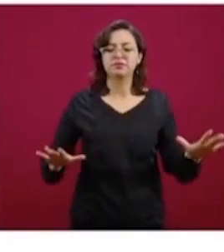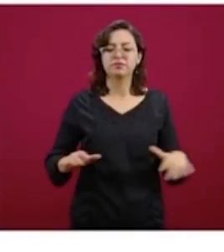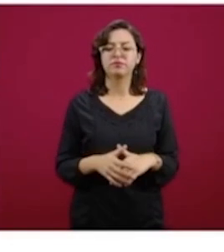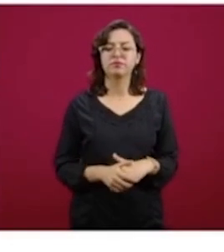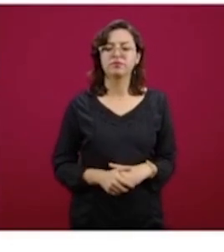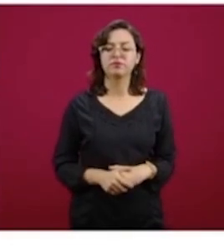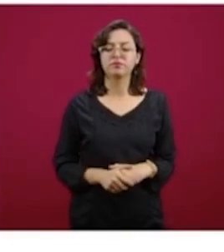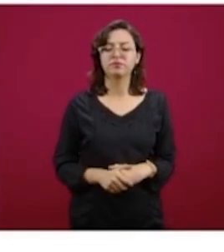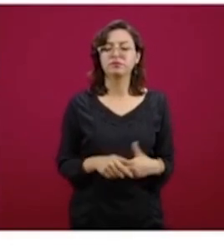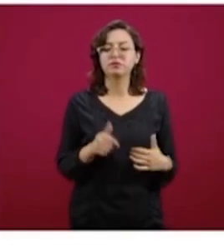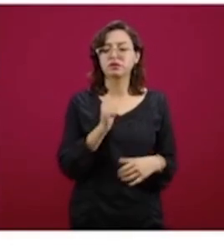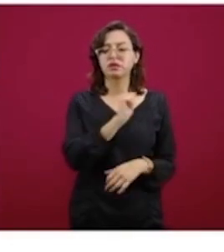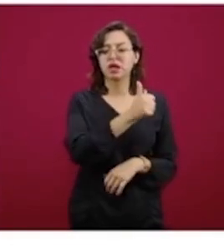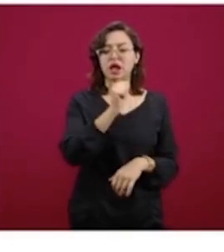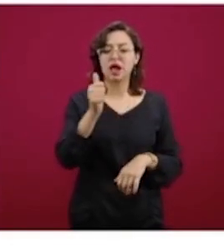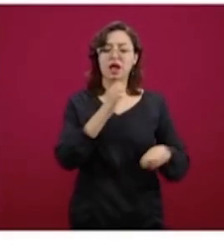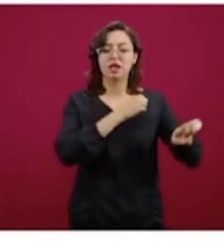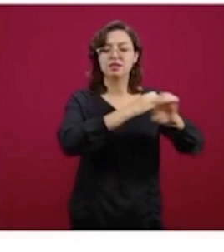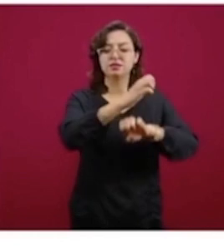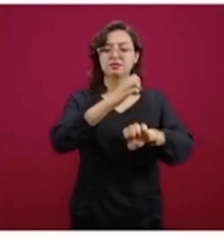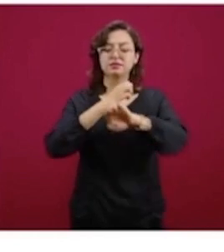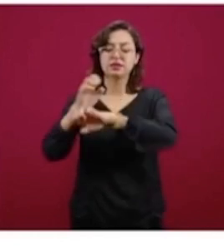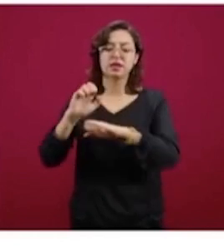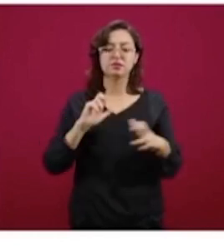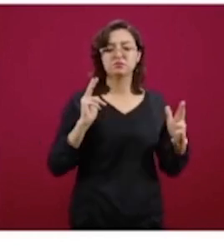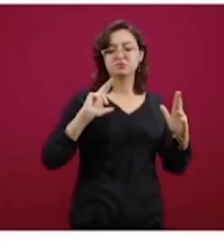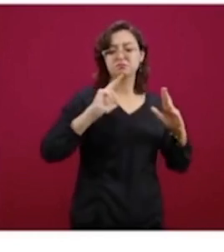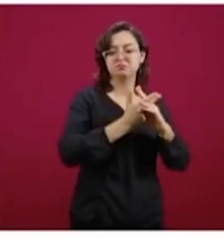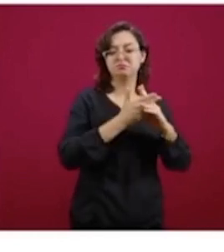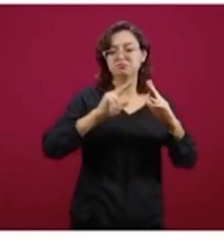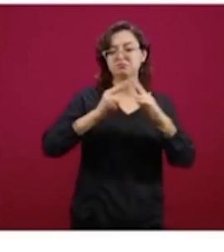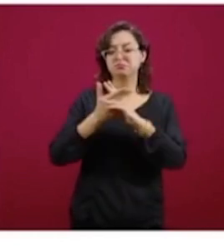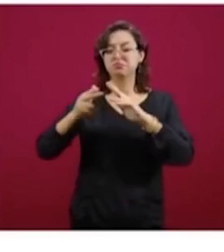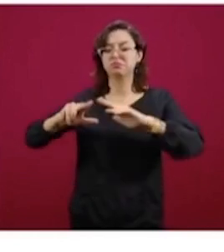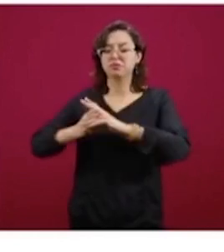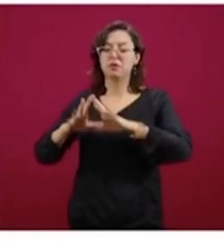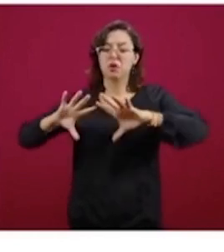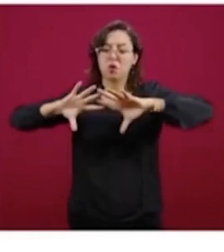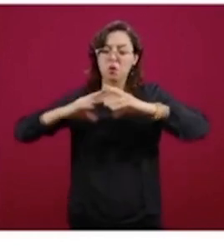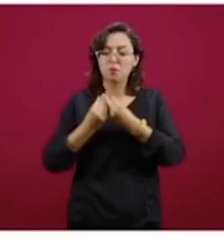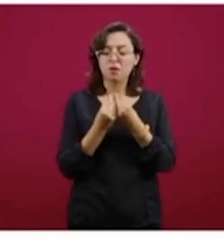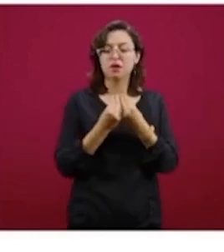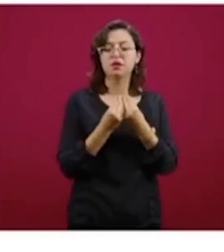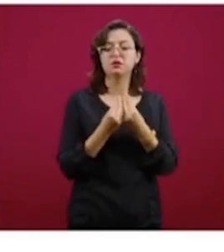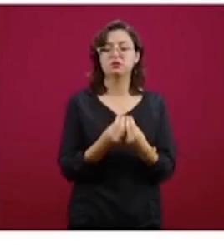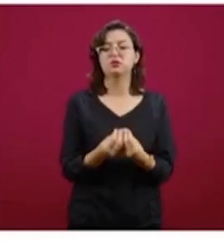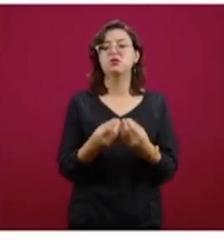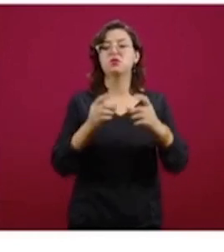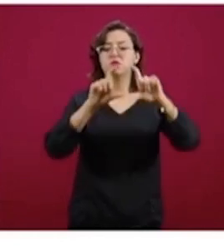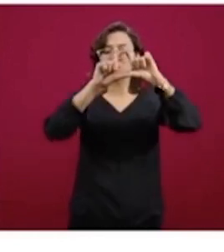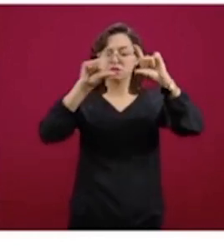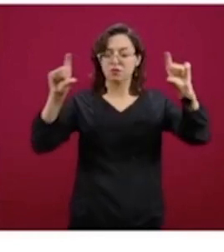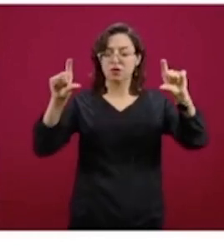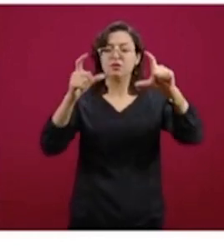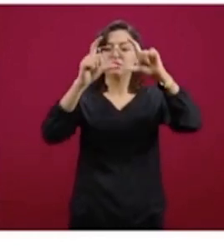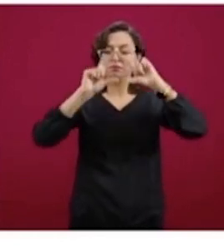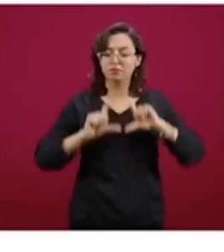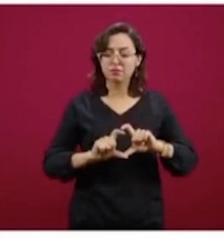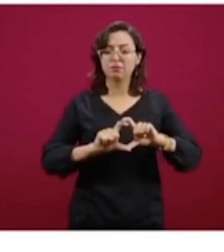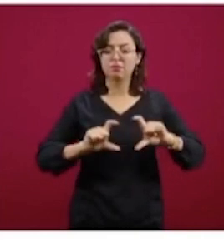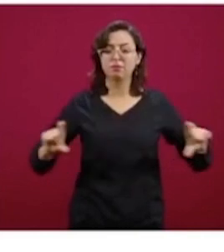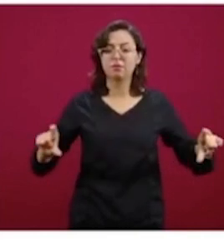por entidad federativa. En esta parte son cifras absolutas y aquí es la tasa por cada